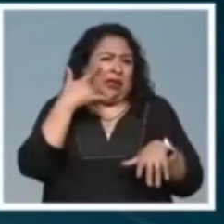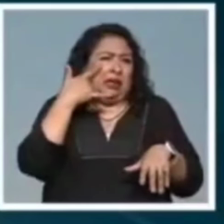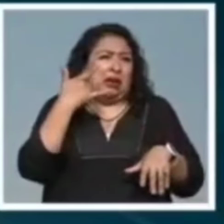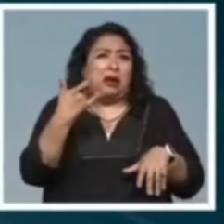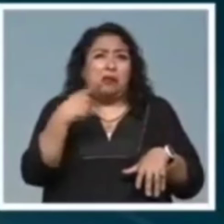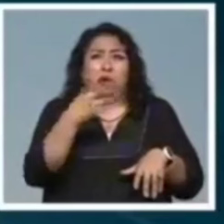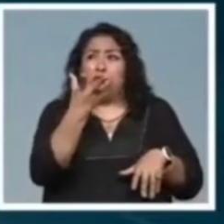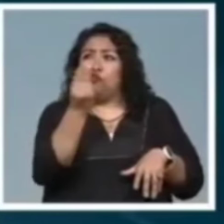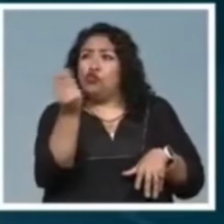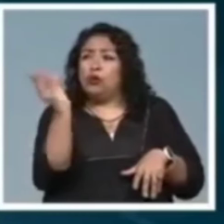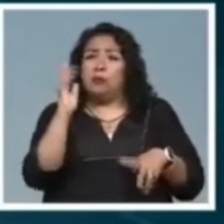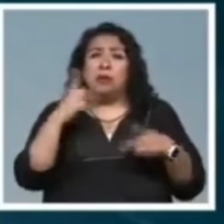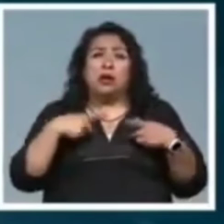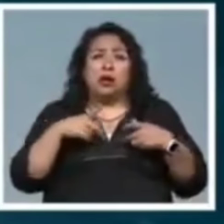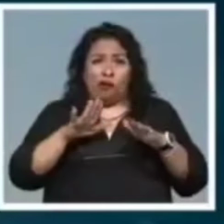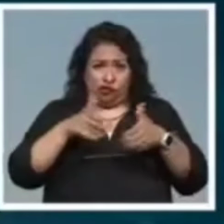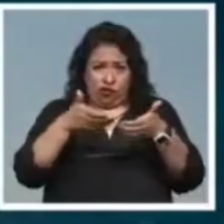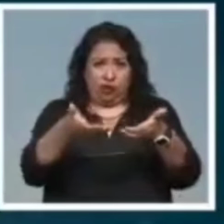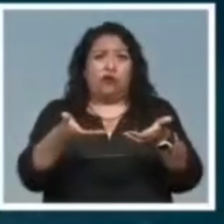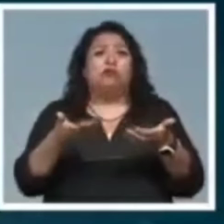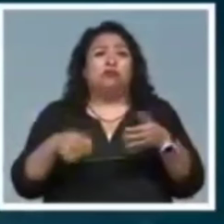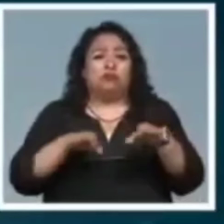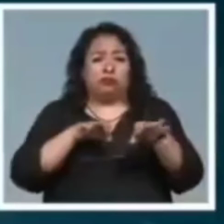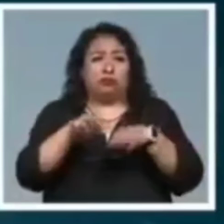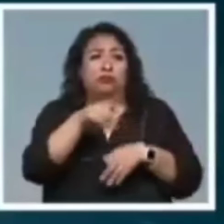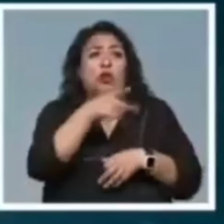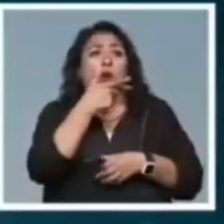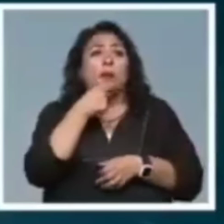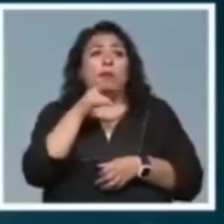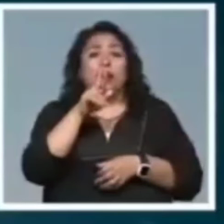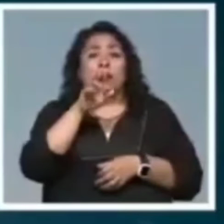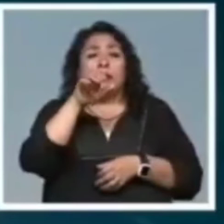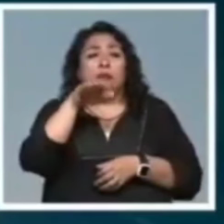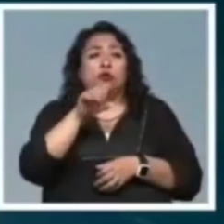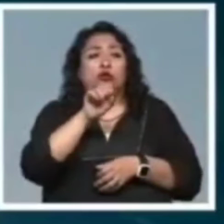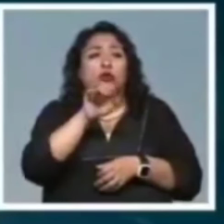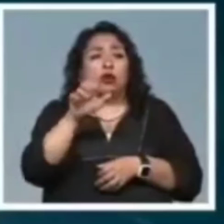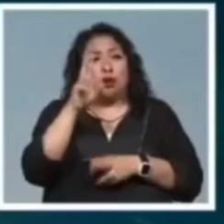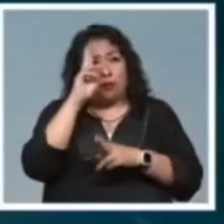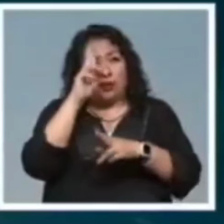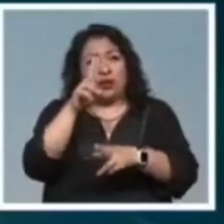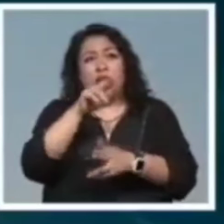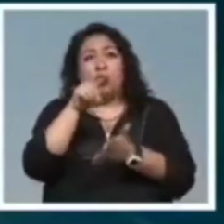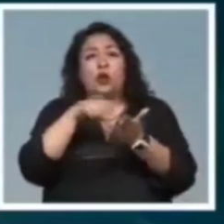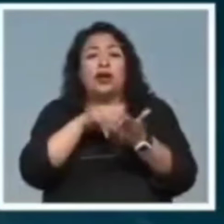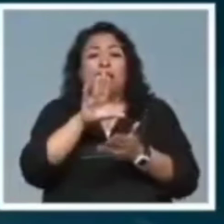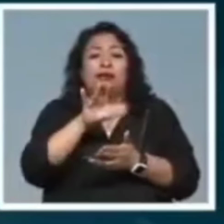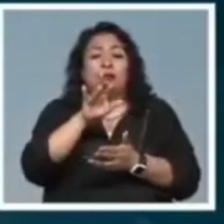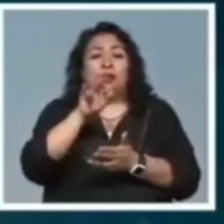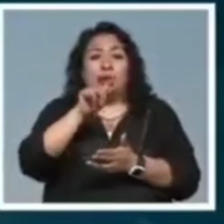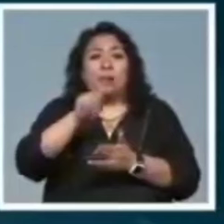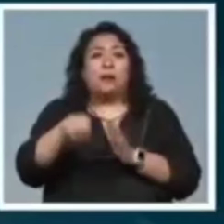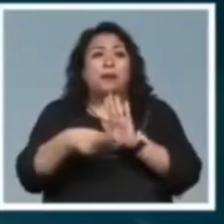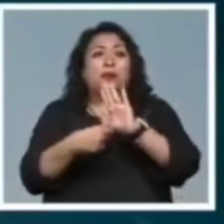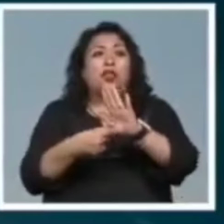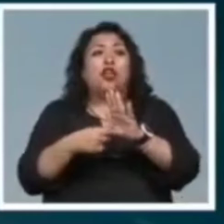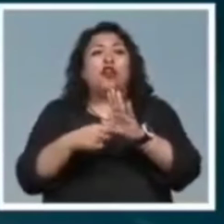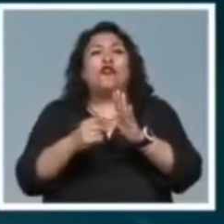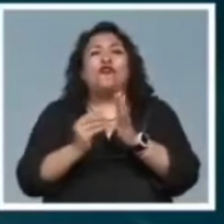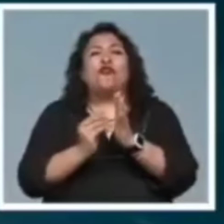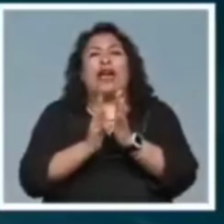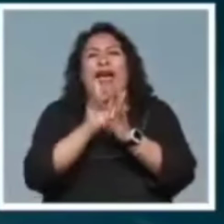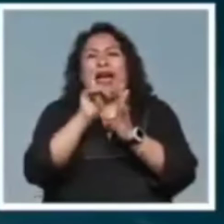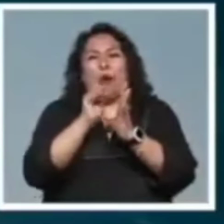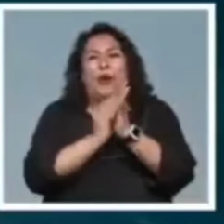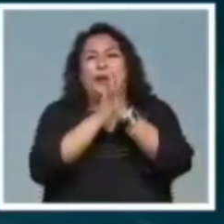somos muchas gentes que trabajamos la calle. Ramón Solano, quien fue homenajeado en el CENART, se presenta en la Fuente de los Coyotes los